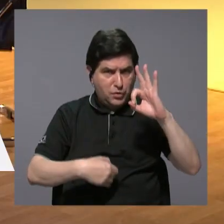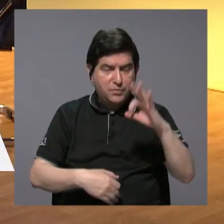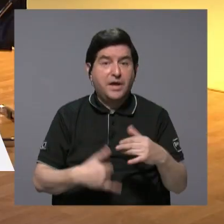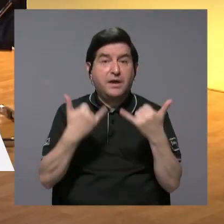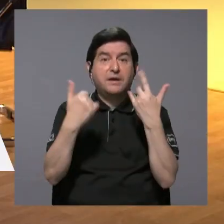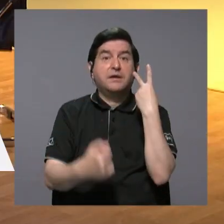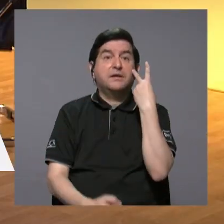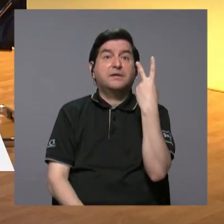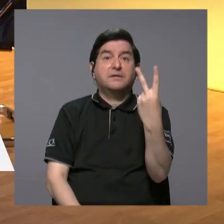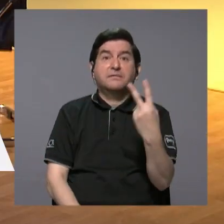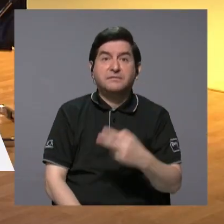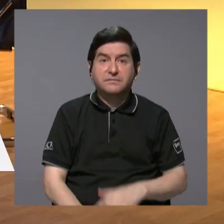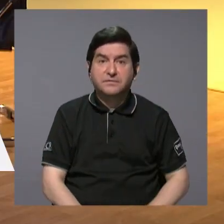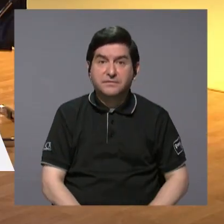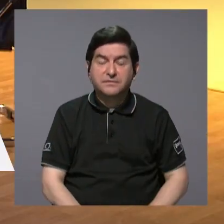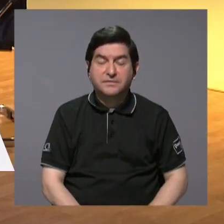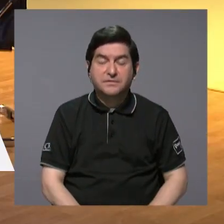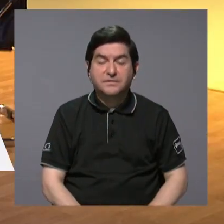que